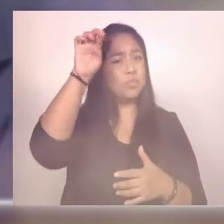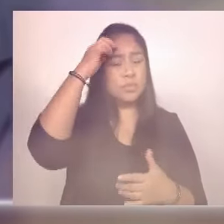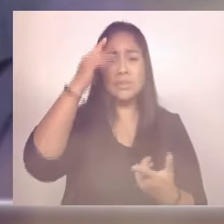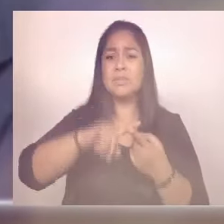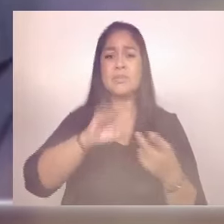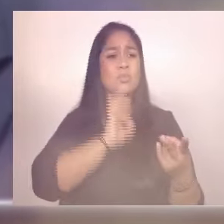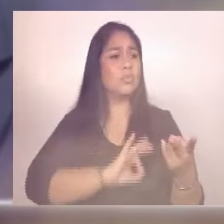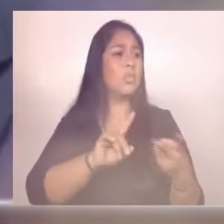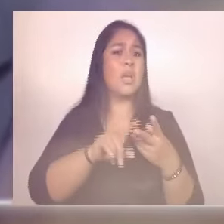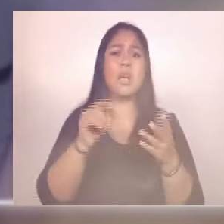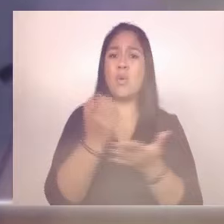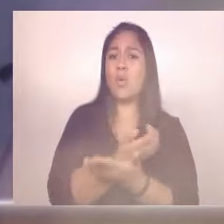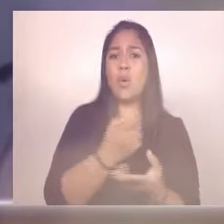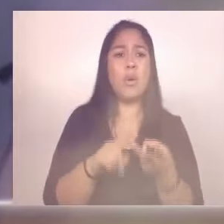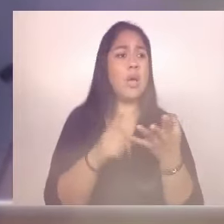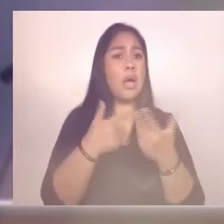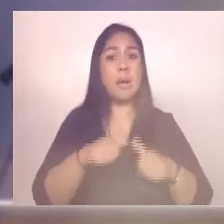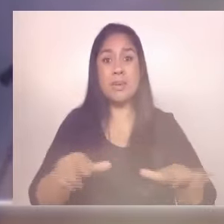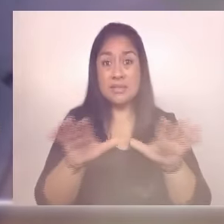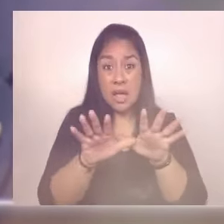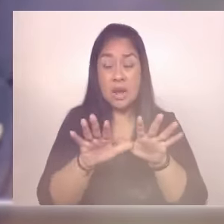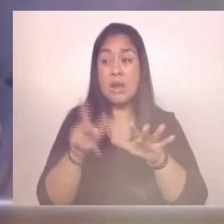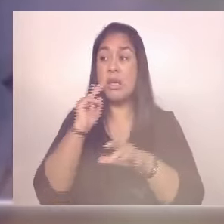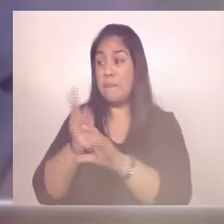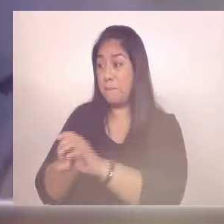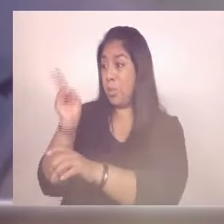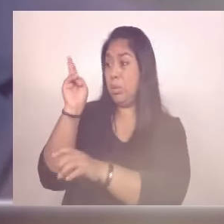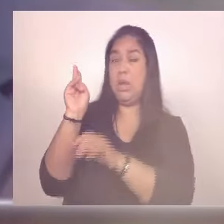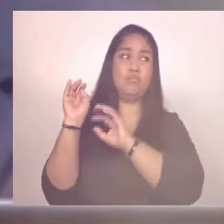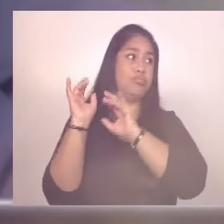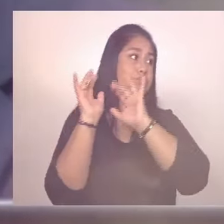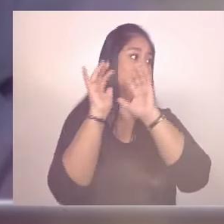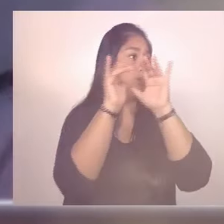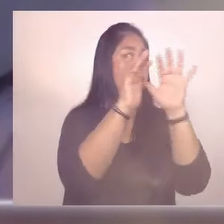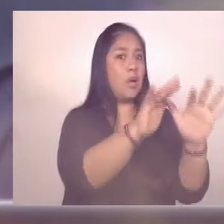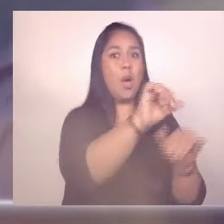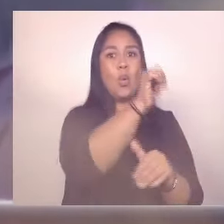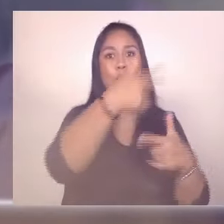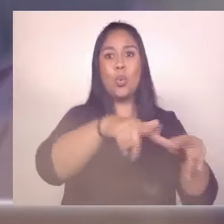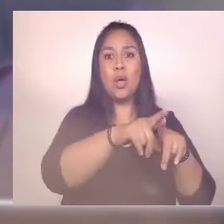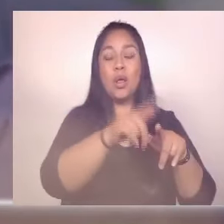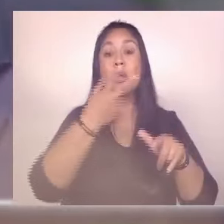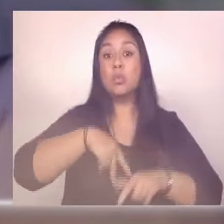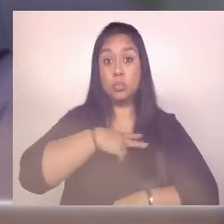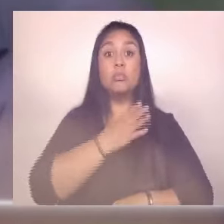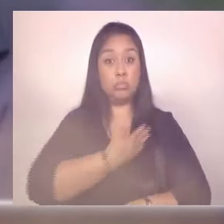sociales, económicas o ambientales han llevado su vida a otros territorios. Nuestro gobierno se ha